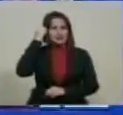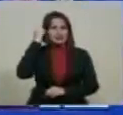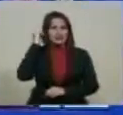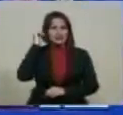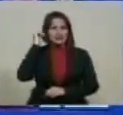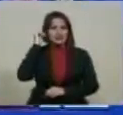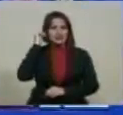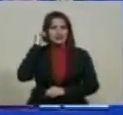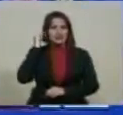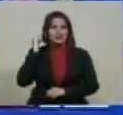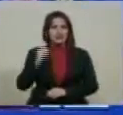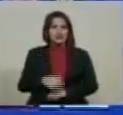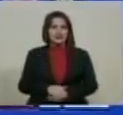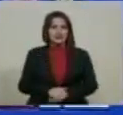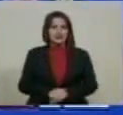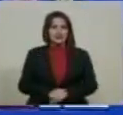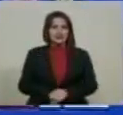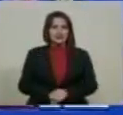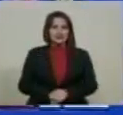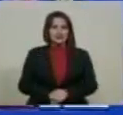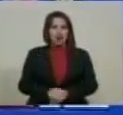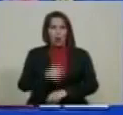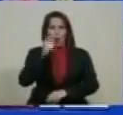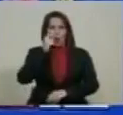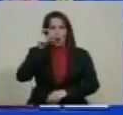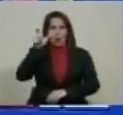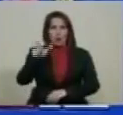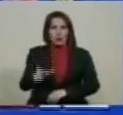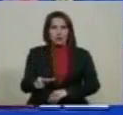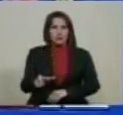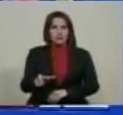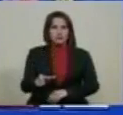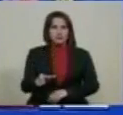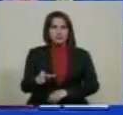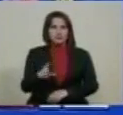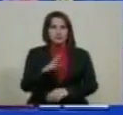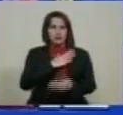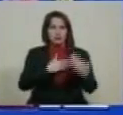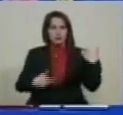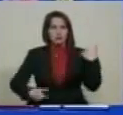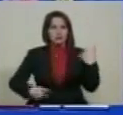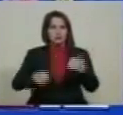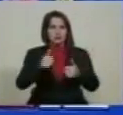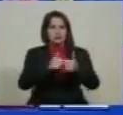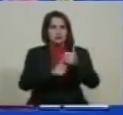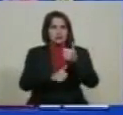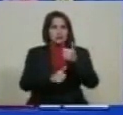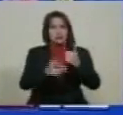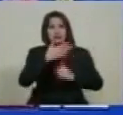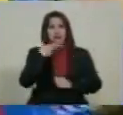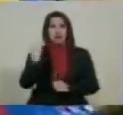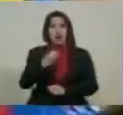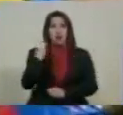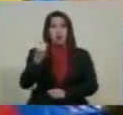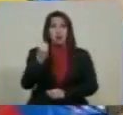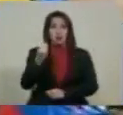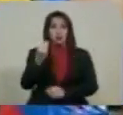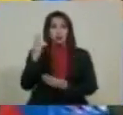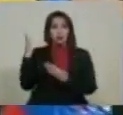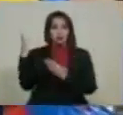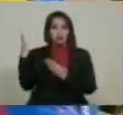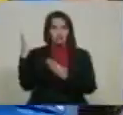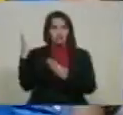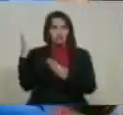al compañero Pedro Infante, quien va a ser el vicepresidente de la juventud.